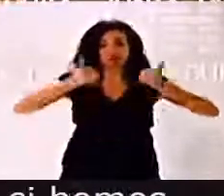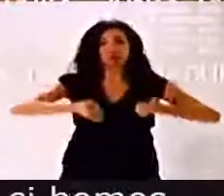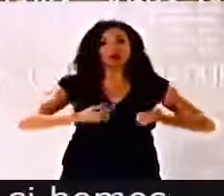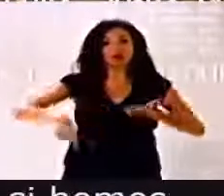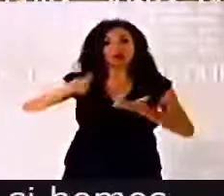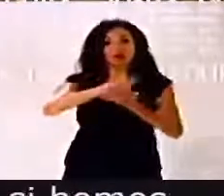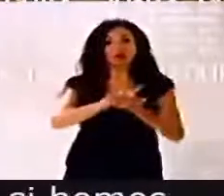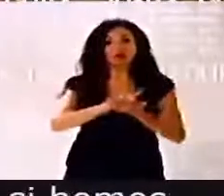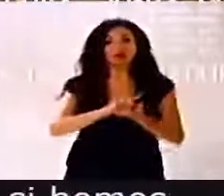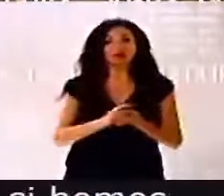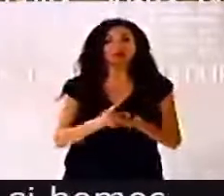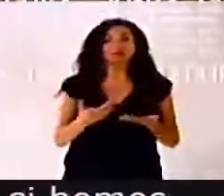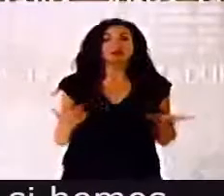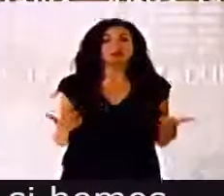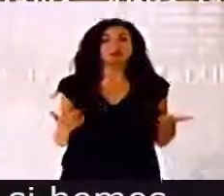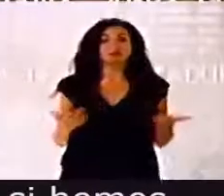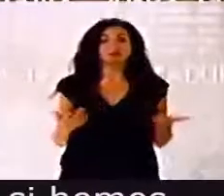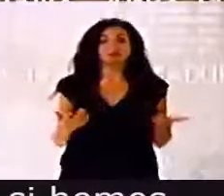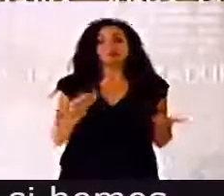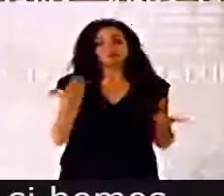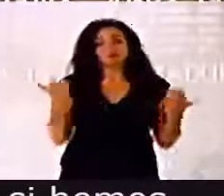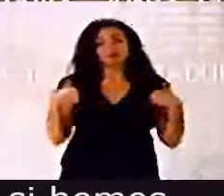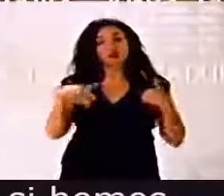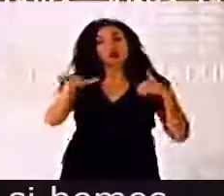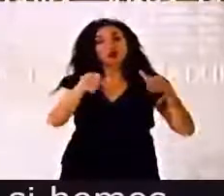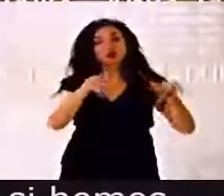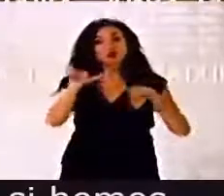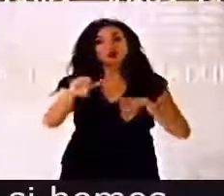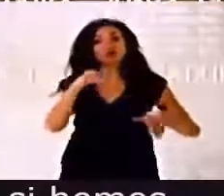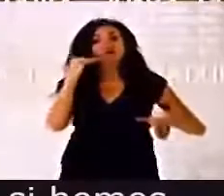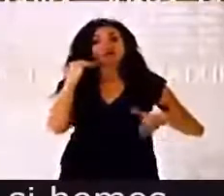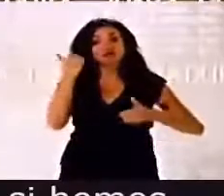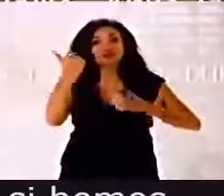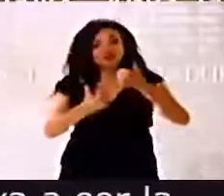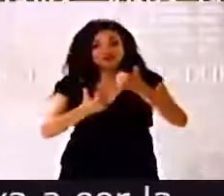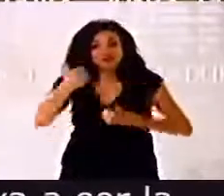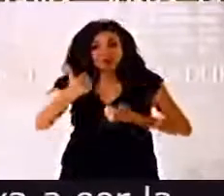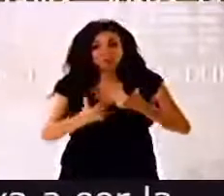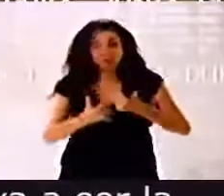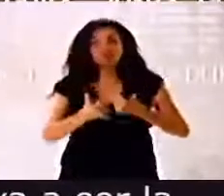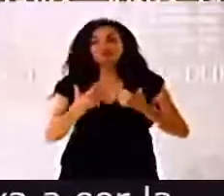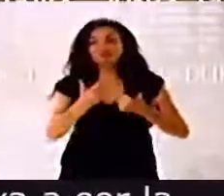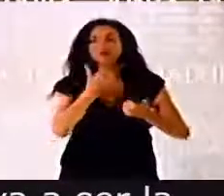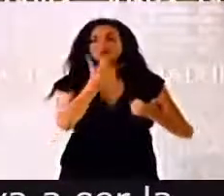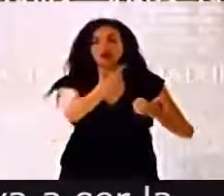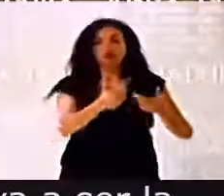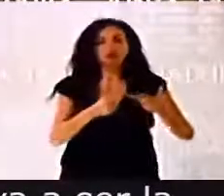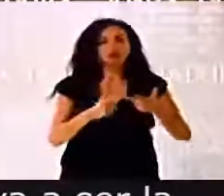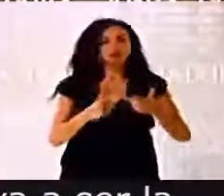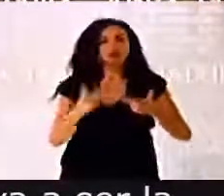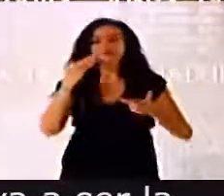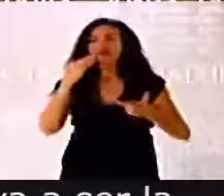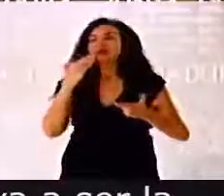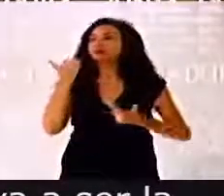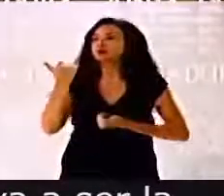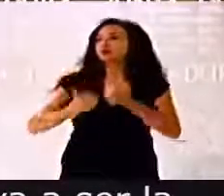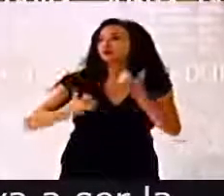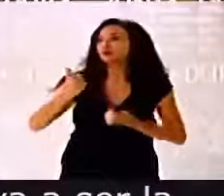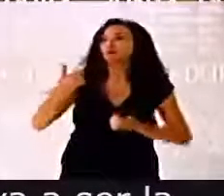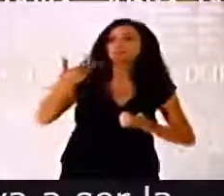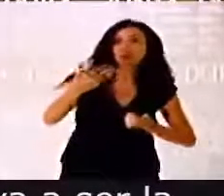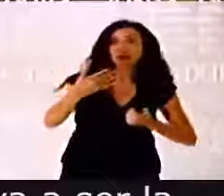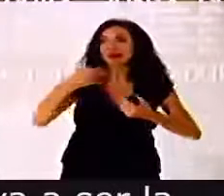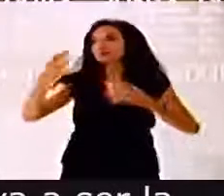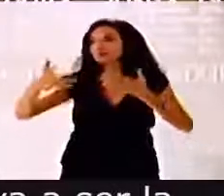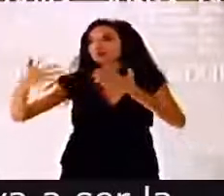Administración, cuando vaya a ser la convocatoria de la fecha de examen A, se dice, cuando vaya a ser la fecha de examen B de la